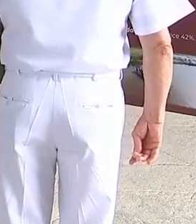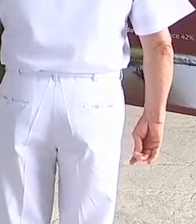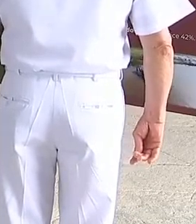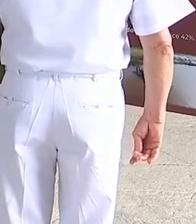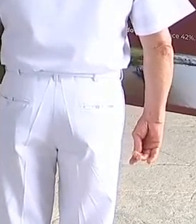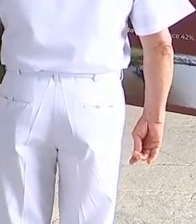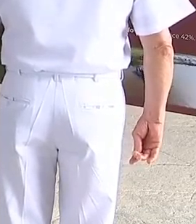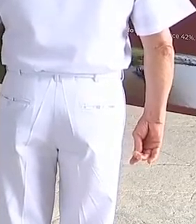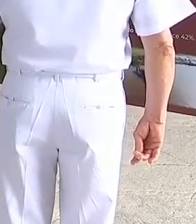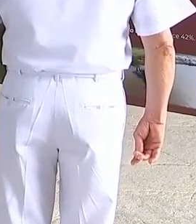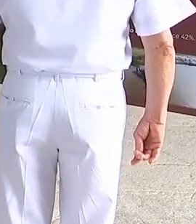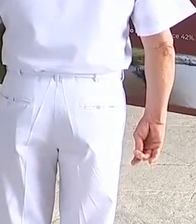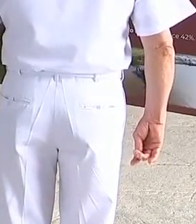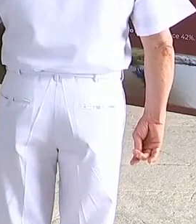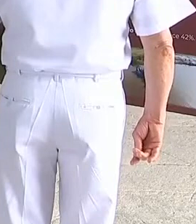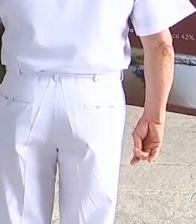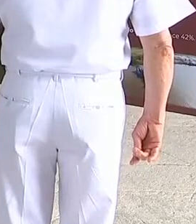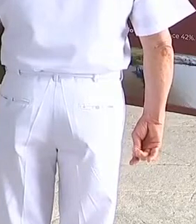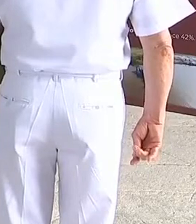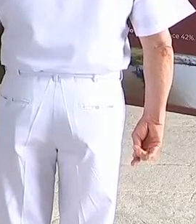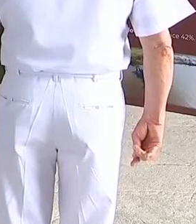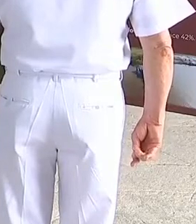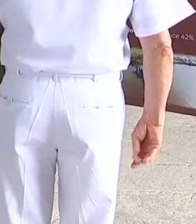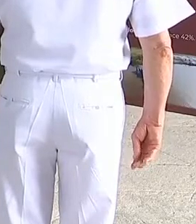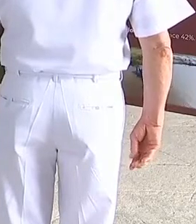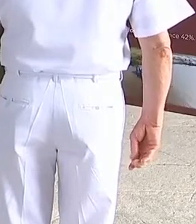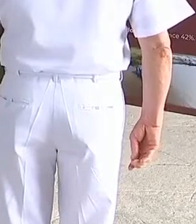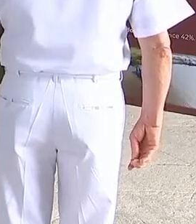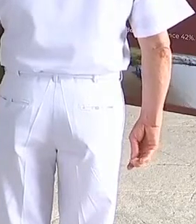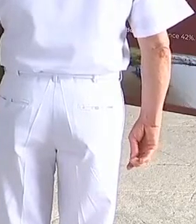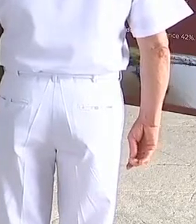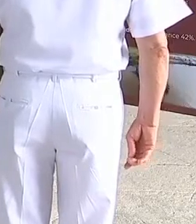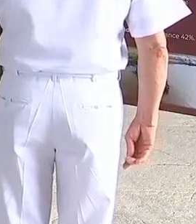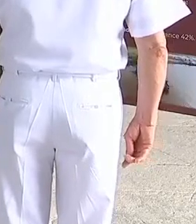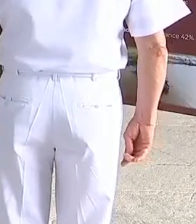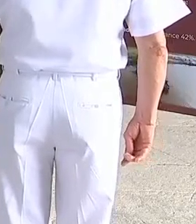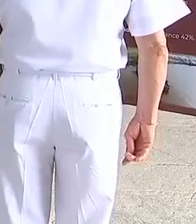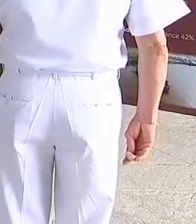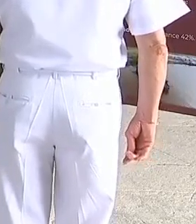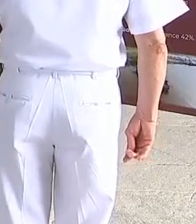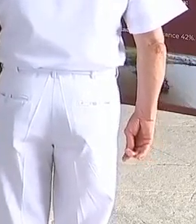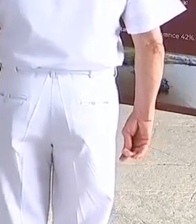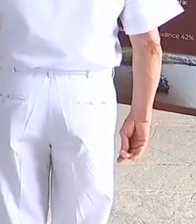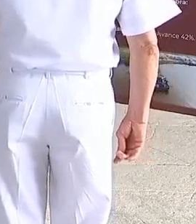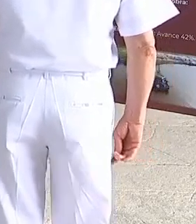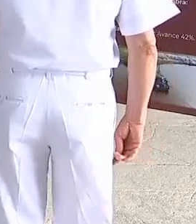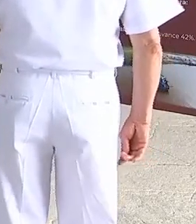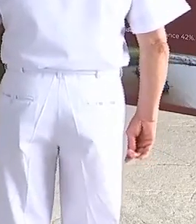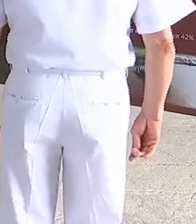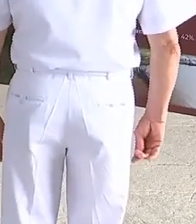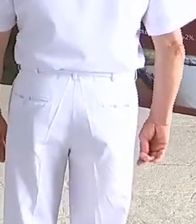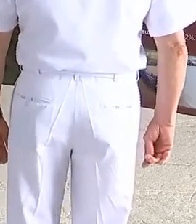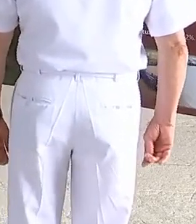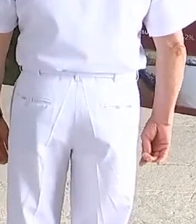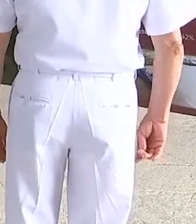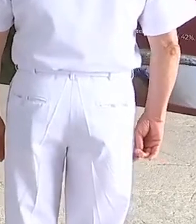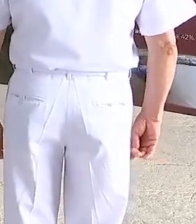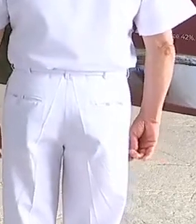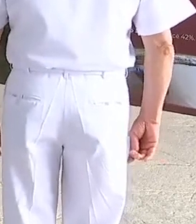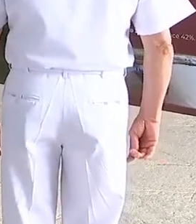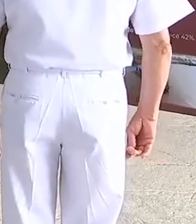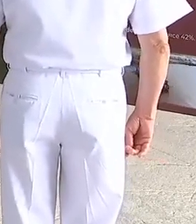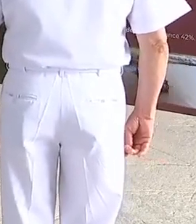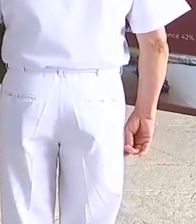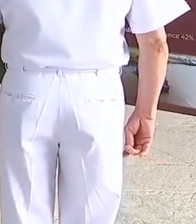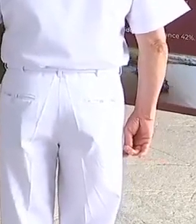bodega número 2 del recinto portuario de Pajaritos. El evento lo estamos haciendo aquí en este lugar debido a las condiciones